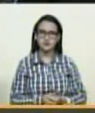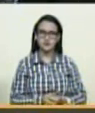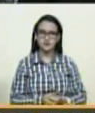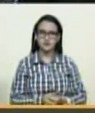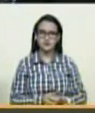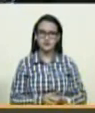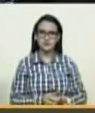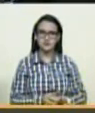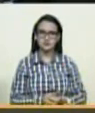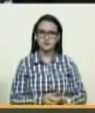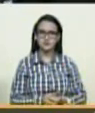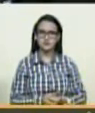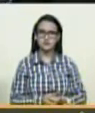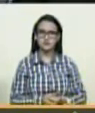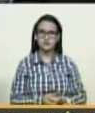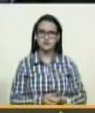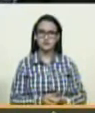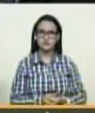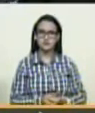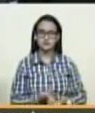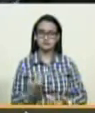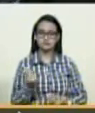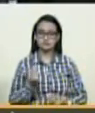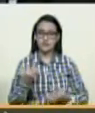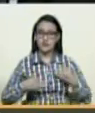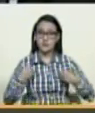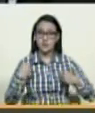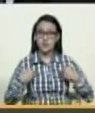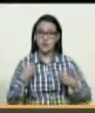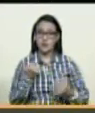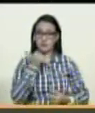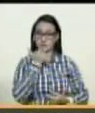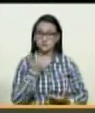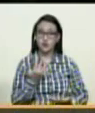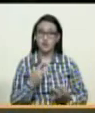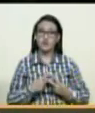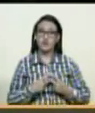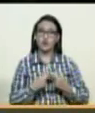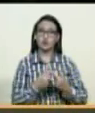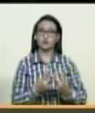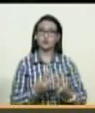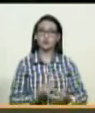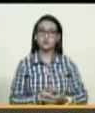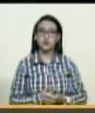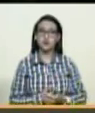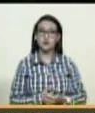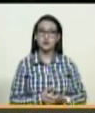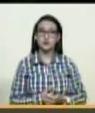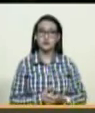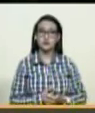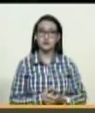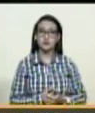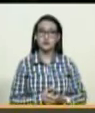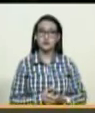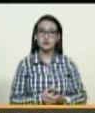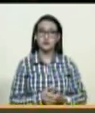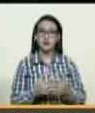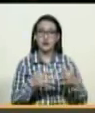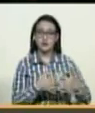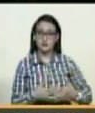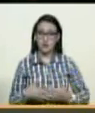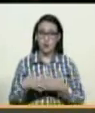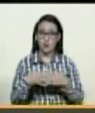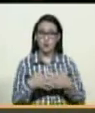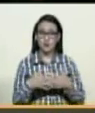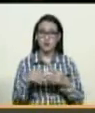franqueza expresó su preocupación por los hechos y la voluntad de el estado de los eeuu de américa de